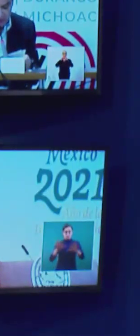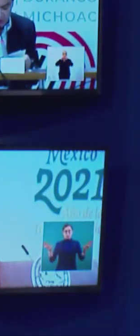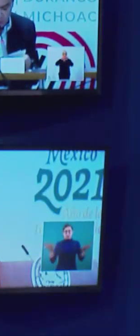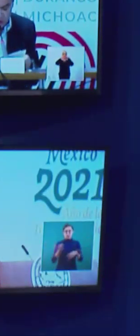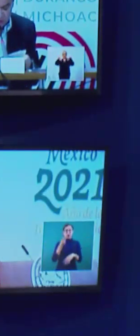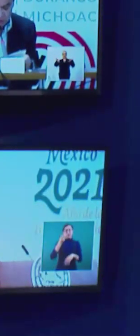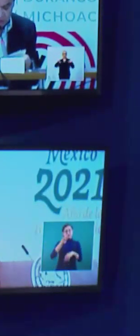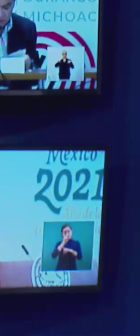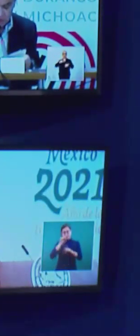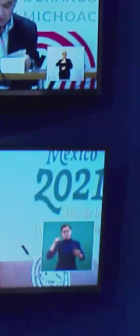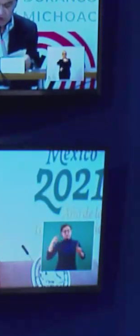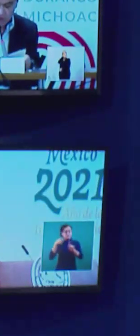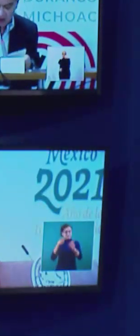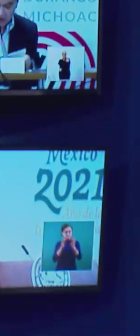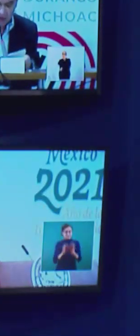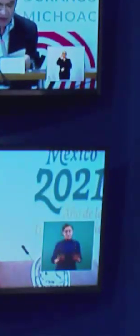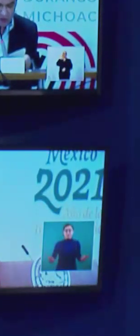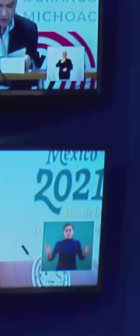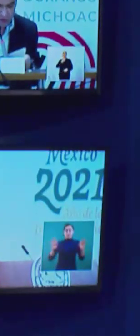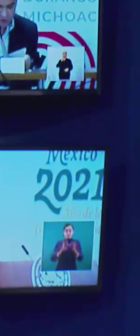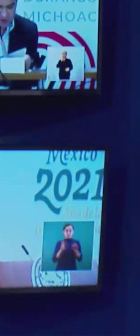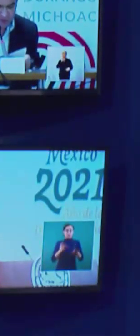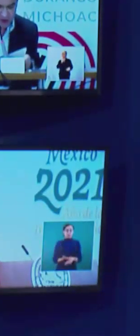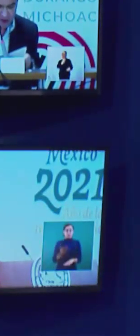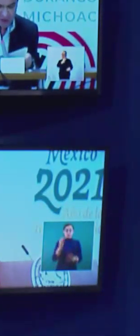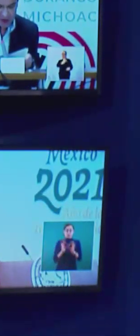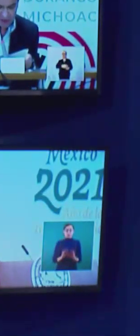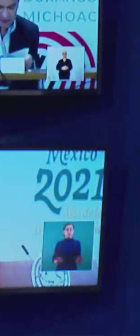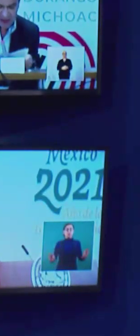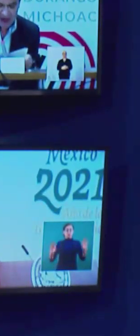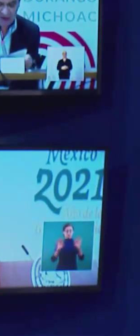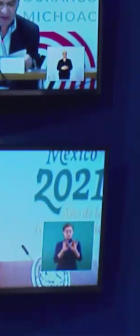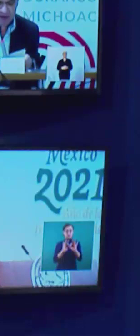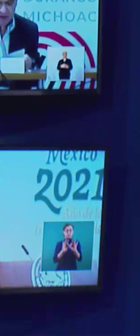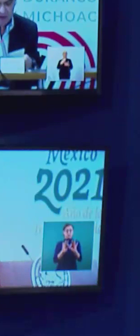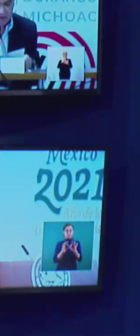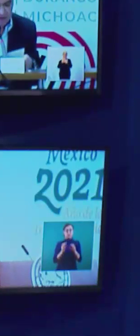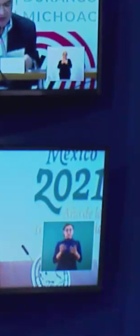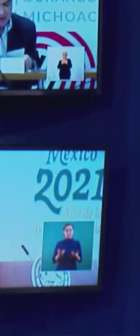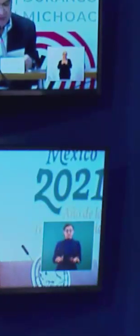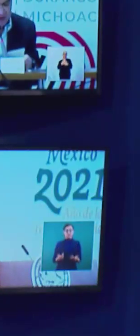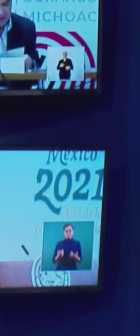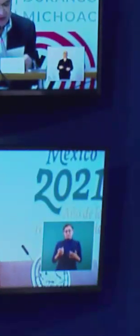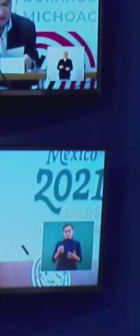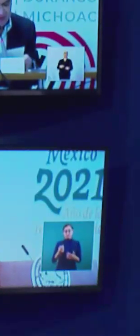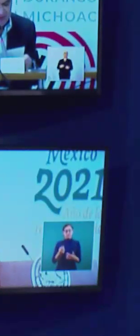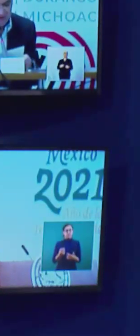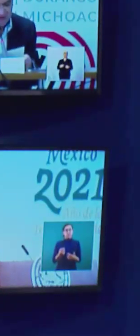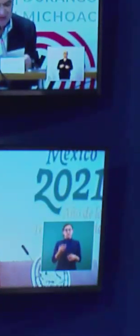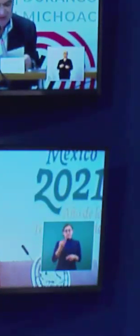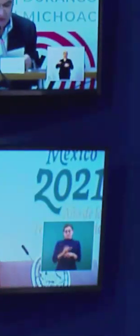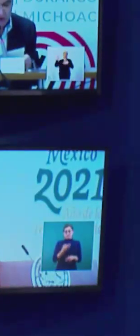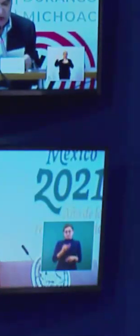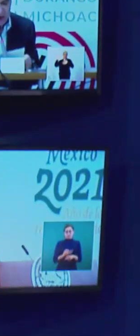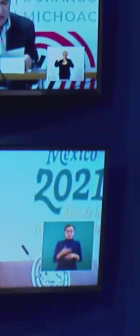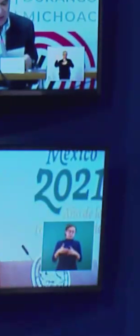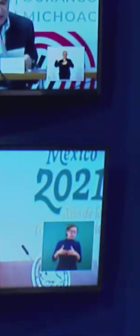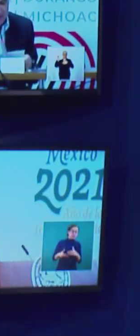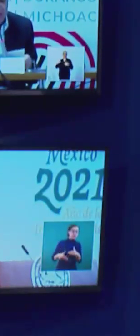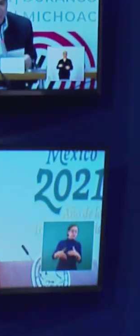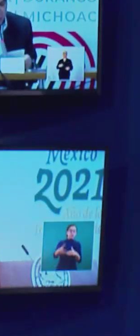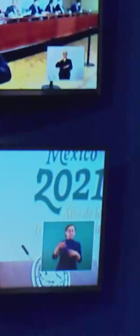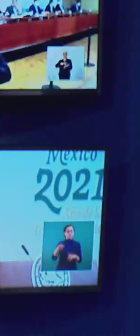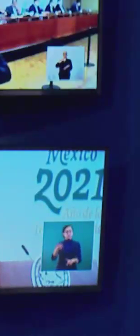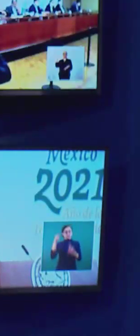repentino? Bueno, déjeme decirle qué consecuencias generó. Para muchos en el ámbito político se trató de una buena noticia. Lo festejaron,